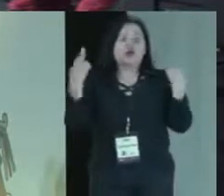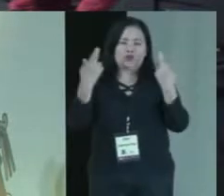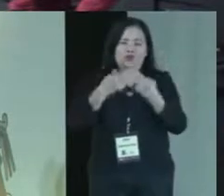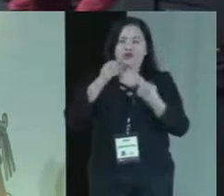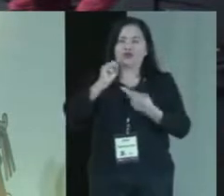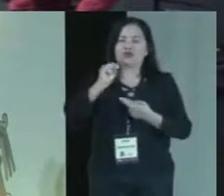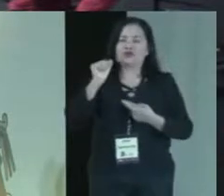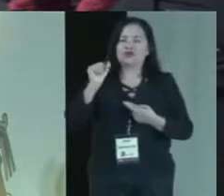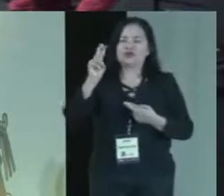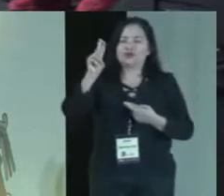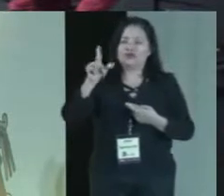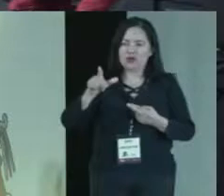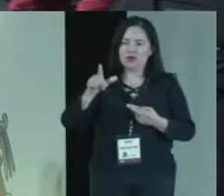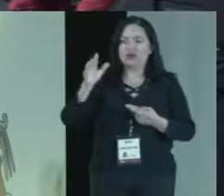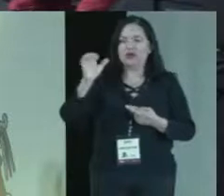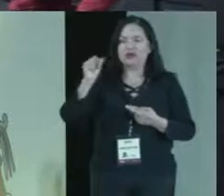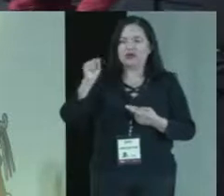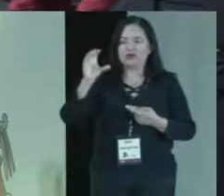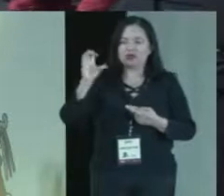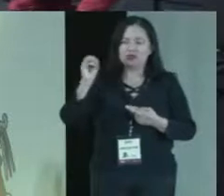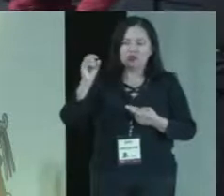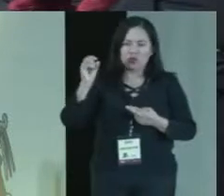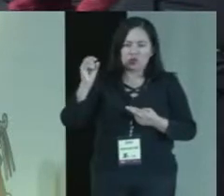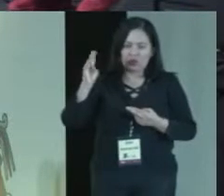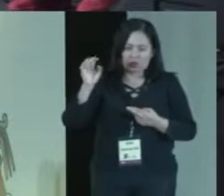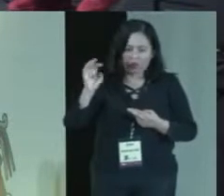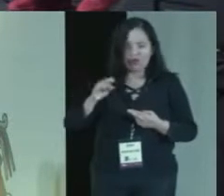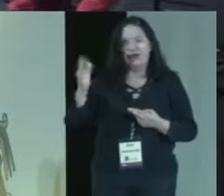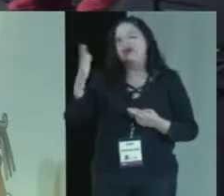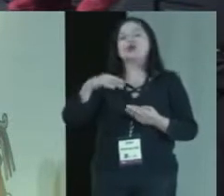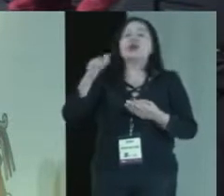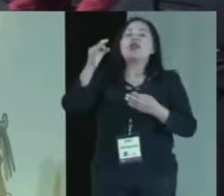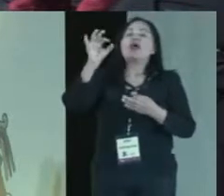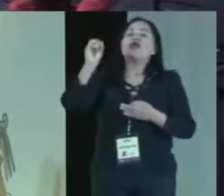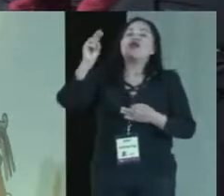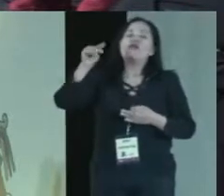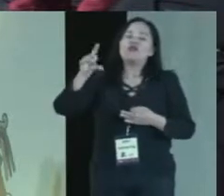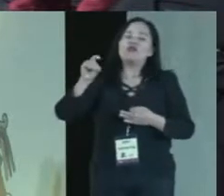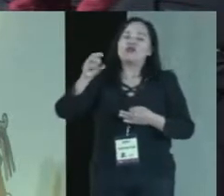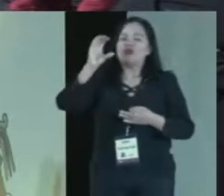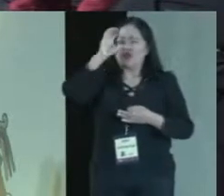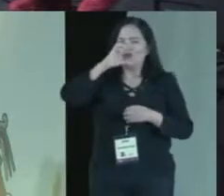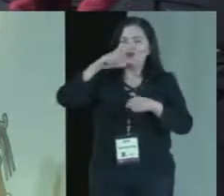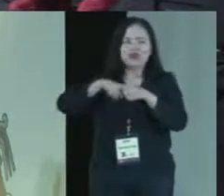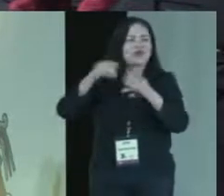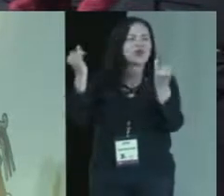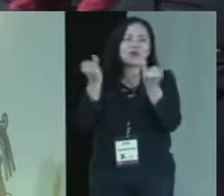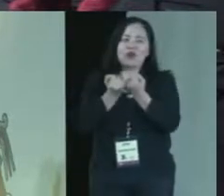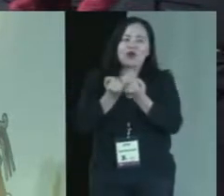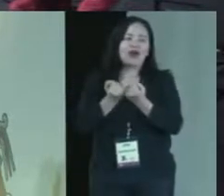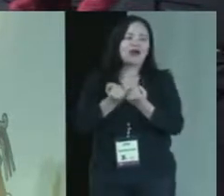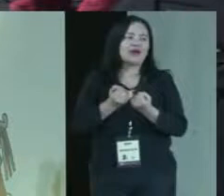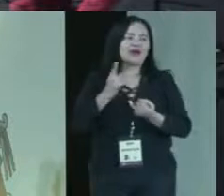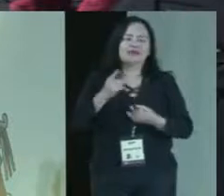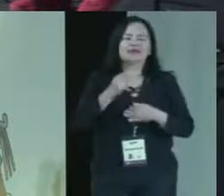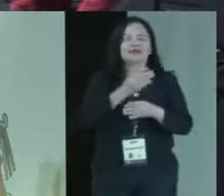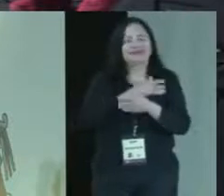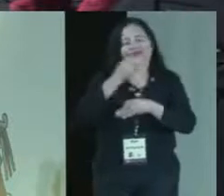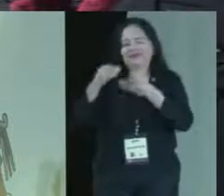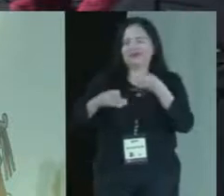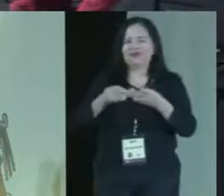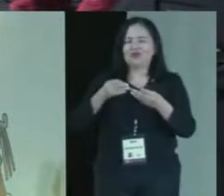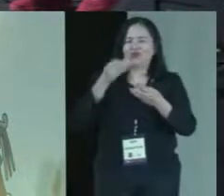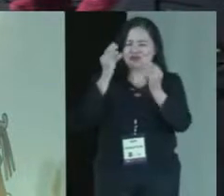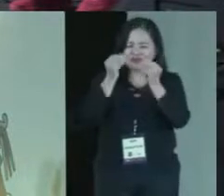Escobar, muchísimas gracias al Fondo de Cultura, muchísimas gracias, Paco, también compañero, muchas gracias por estar